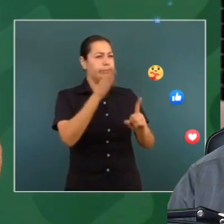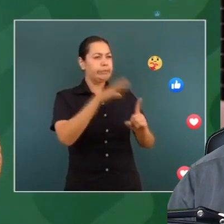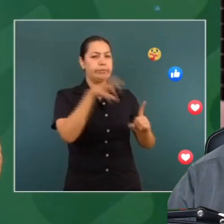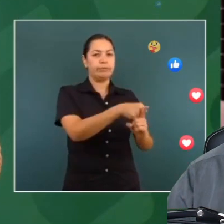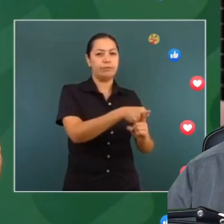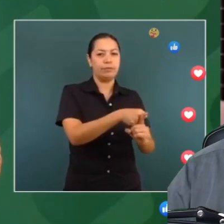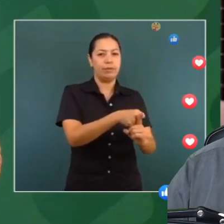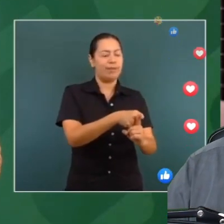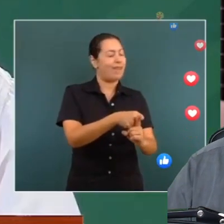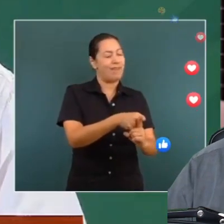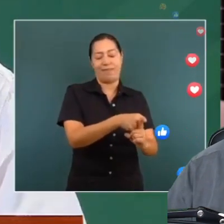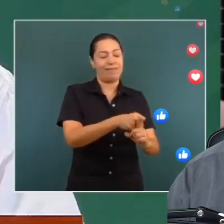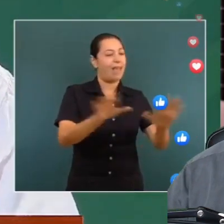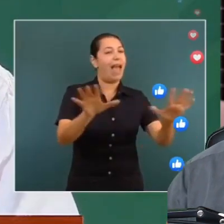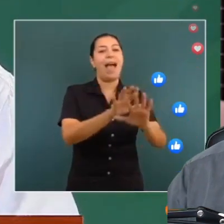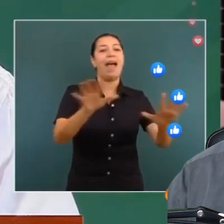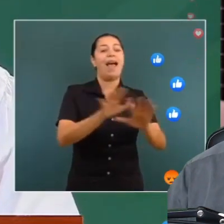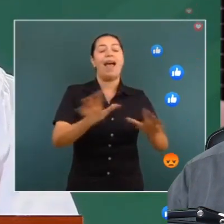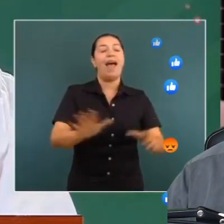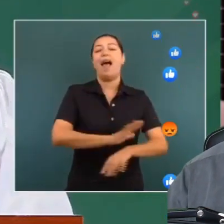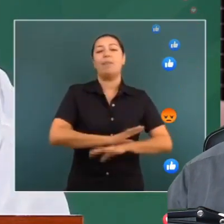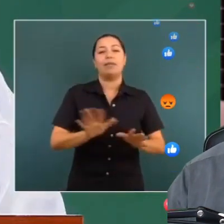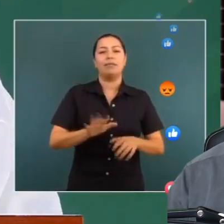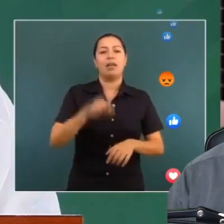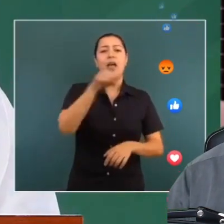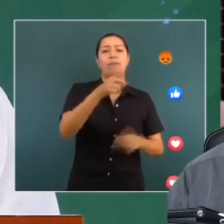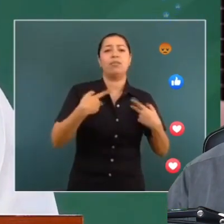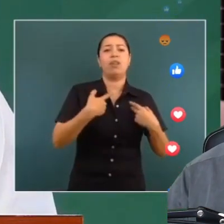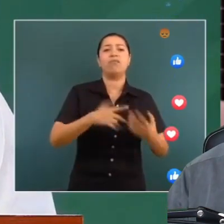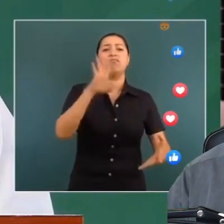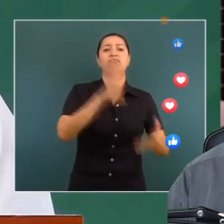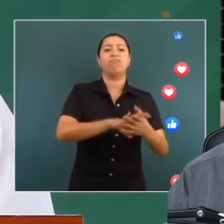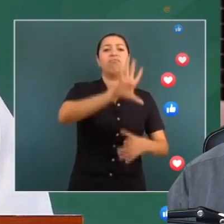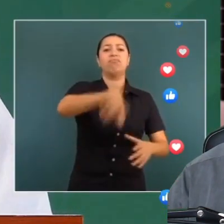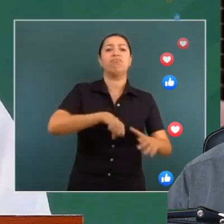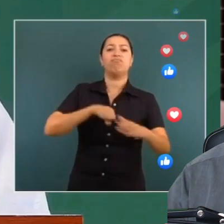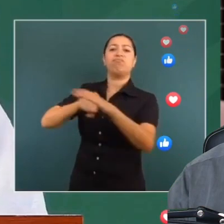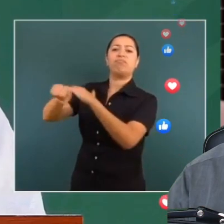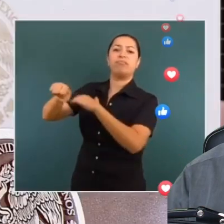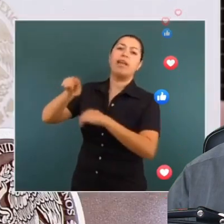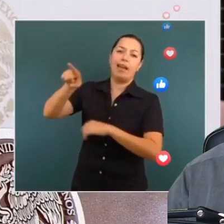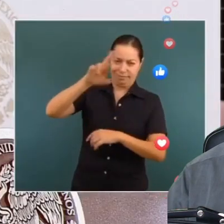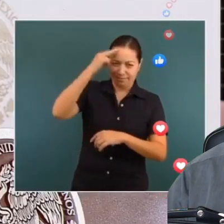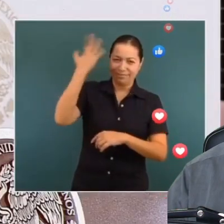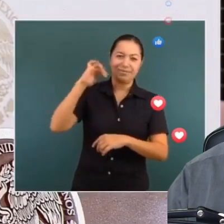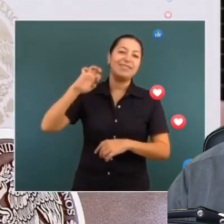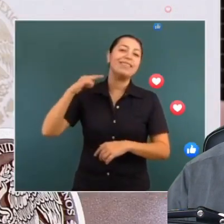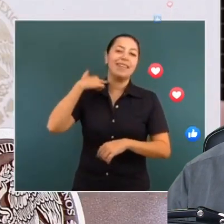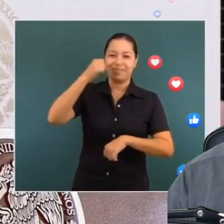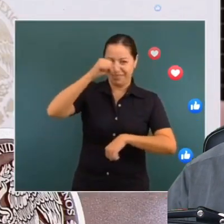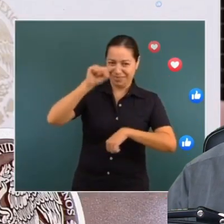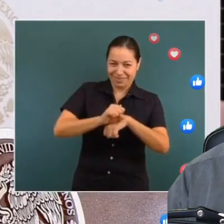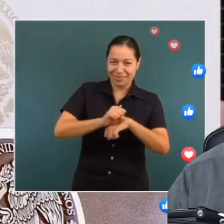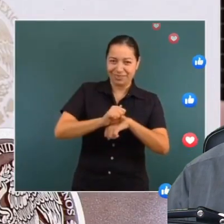Eso es lo que tiene en la cárcel al que fue secretario de Seguridad de